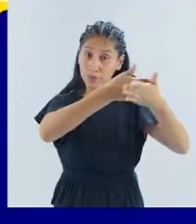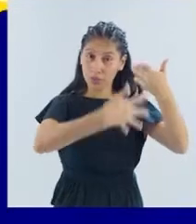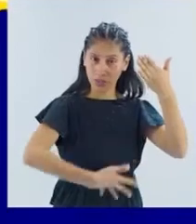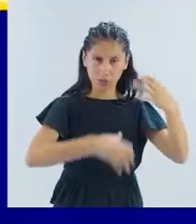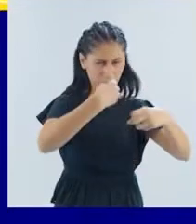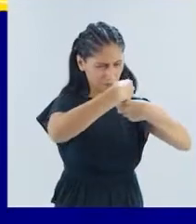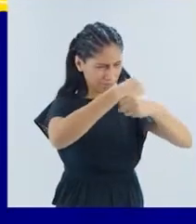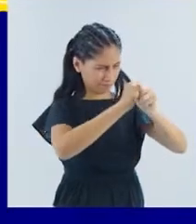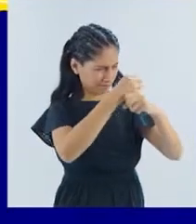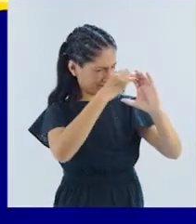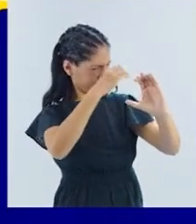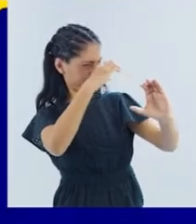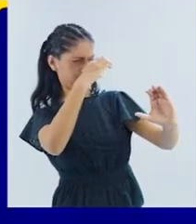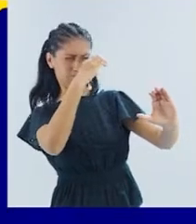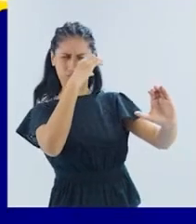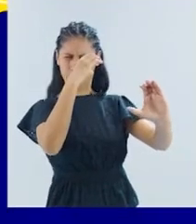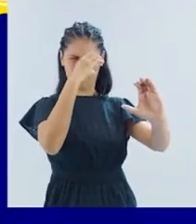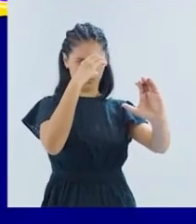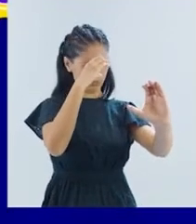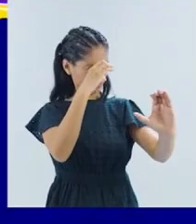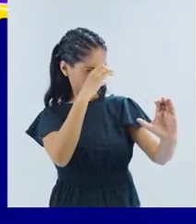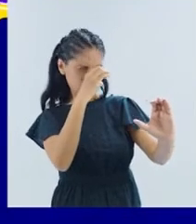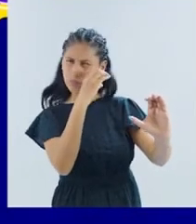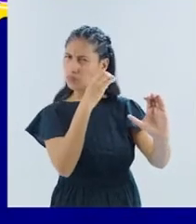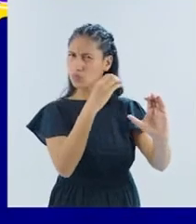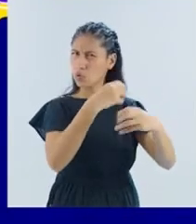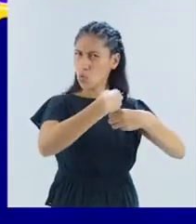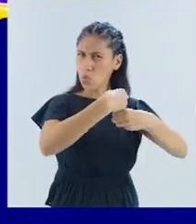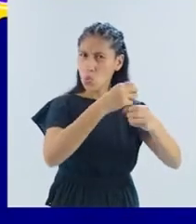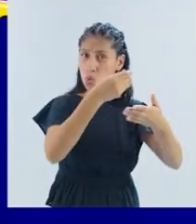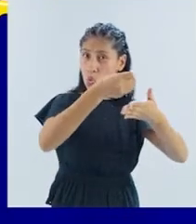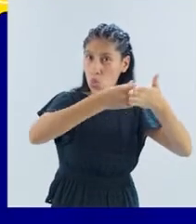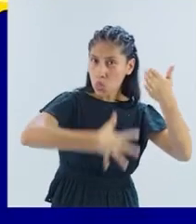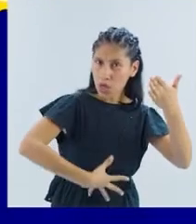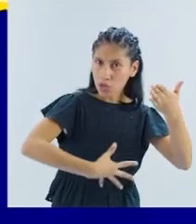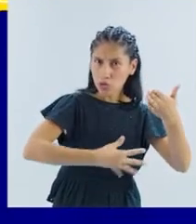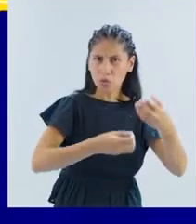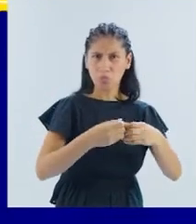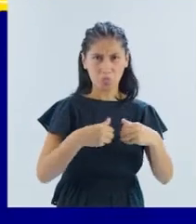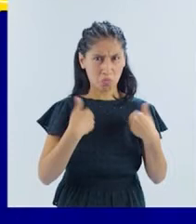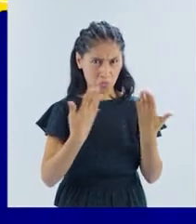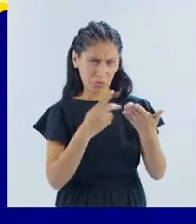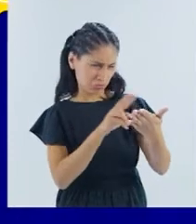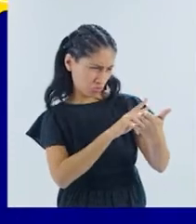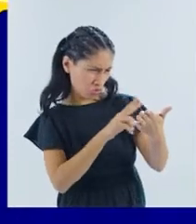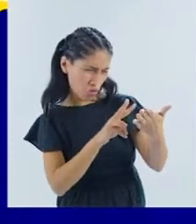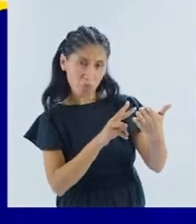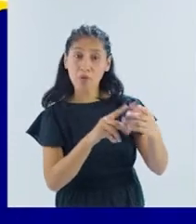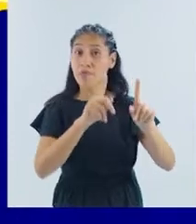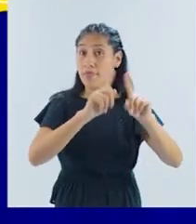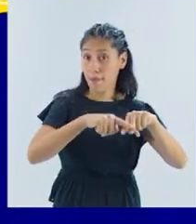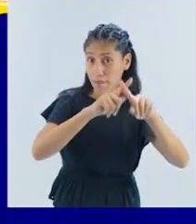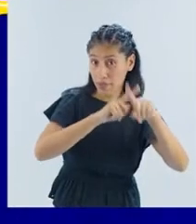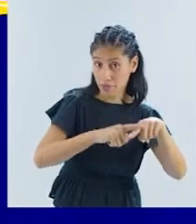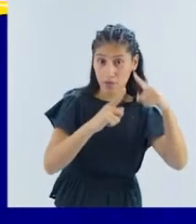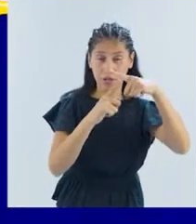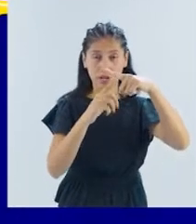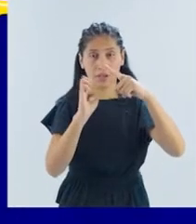1. Textos científicos. Un texto argumentativo científico, a su vez, puede ser de diferentes tipos